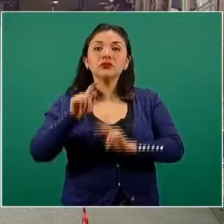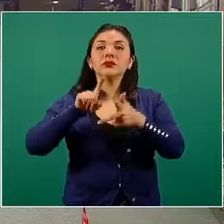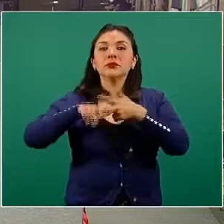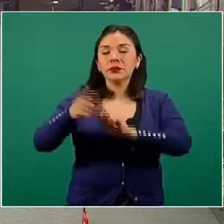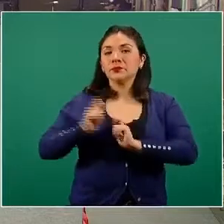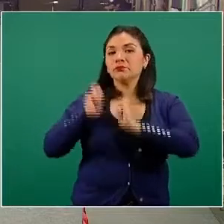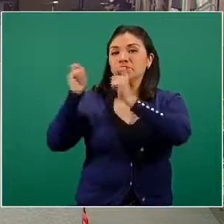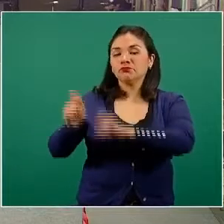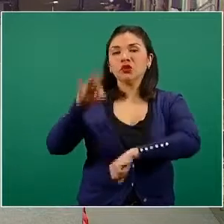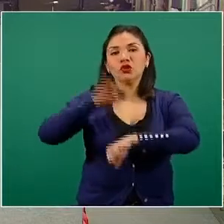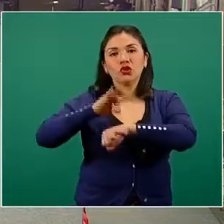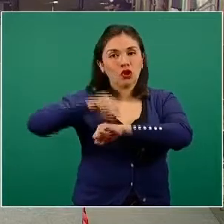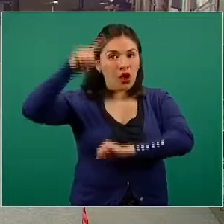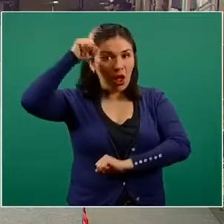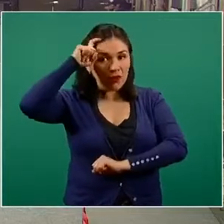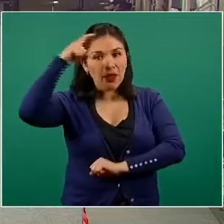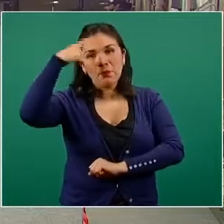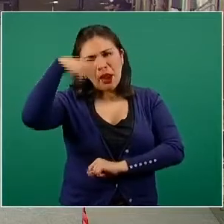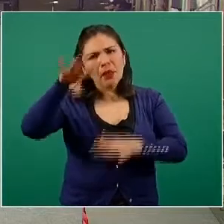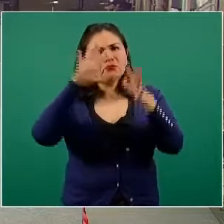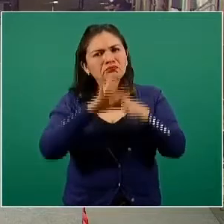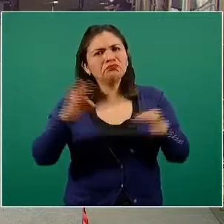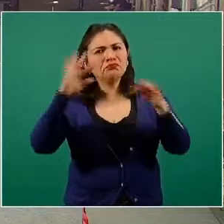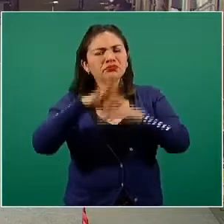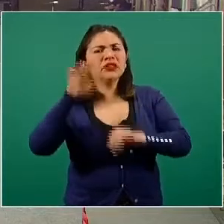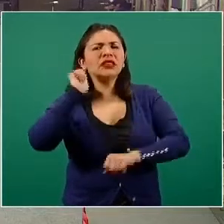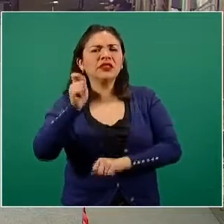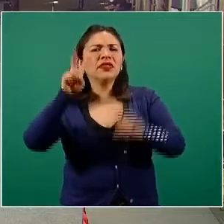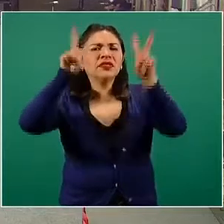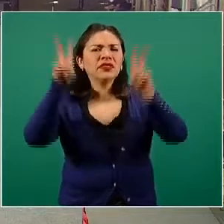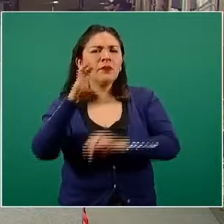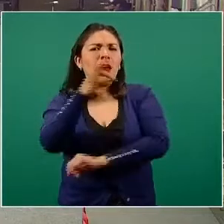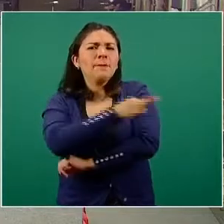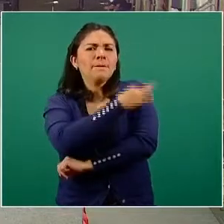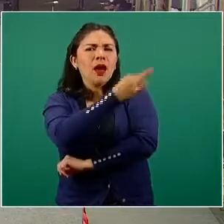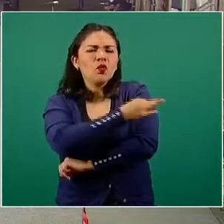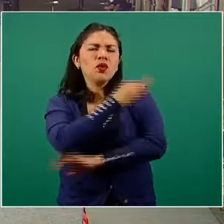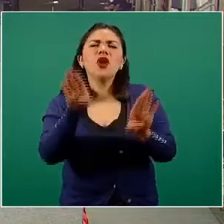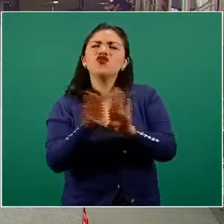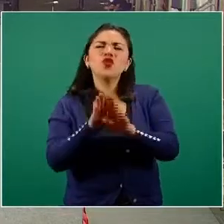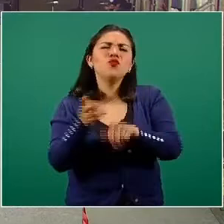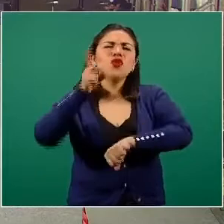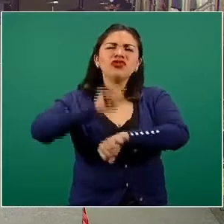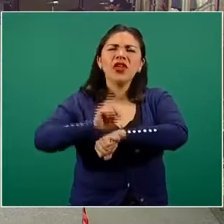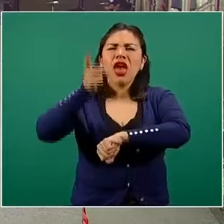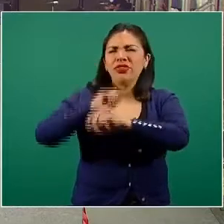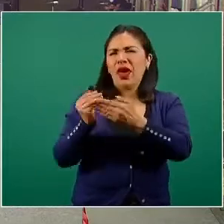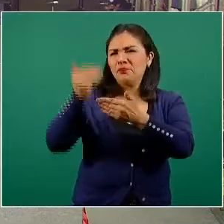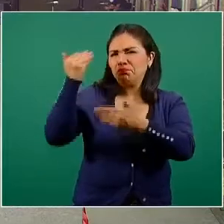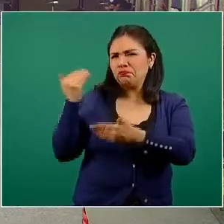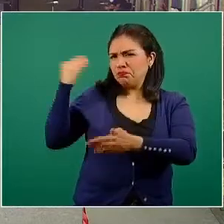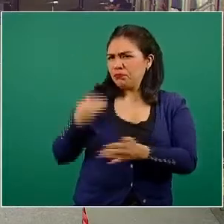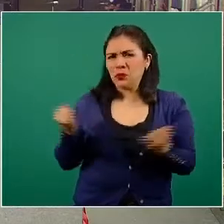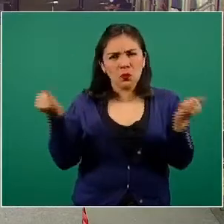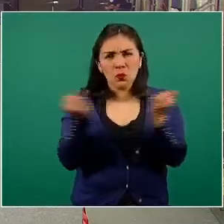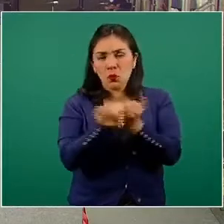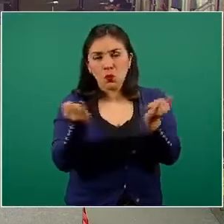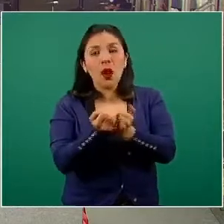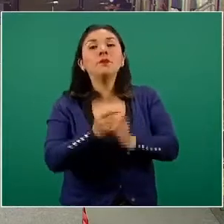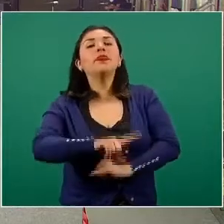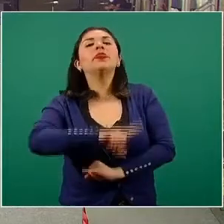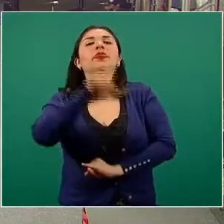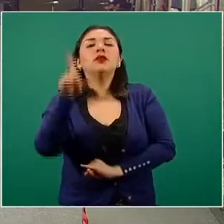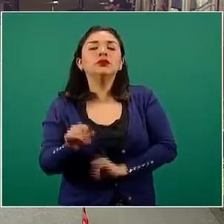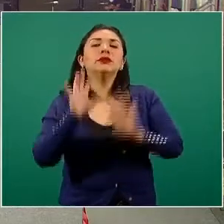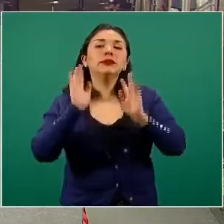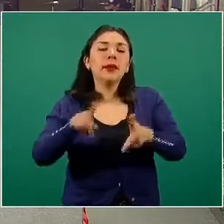palabra al doctor López-Gatell para presentar el componente de vacunas, como se ha hecho ya en estos días, y ya abriremos después